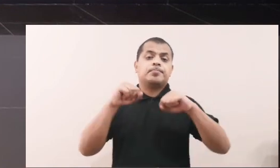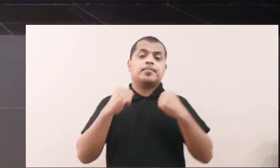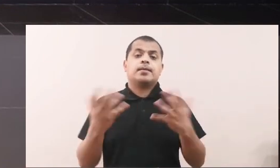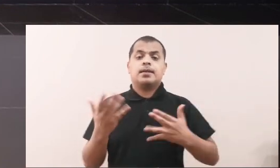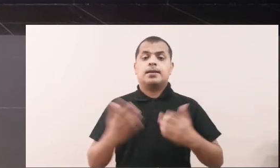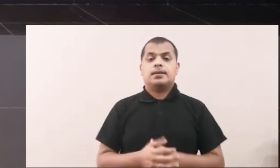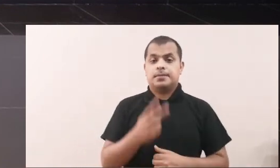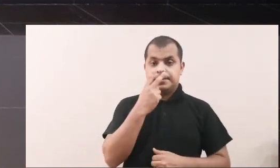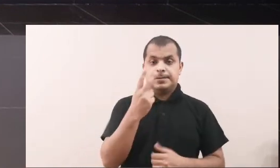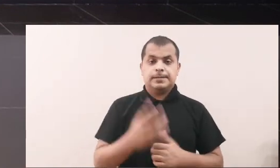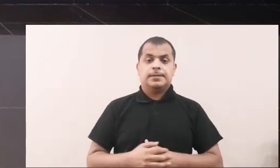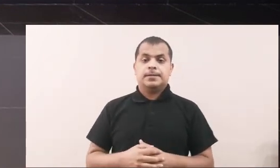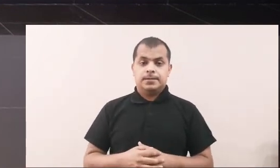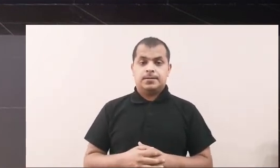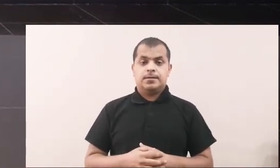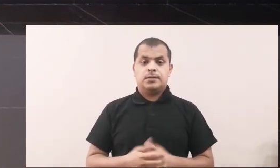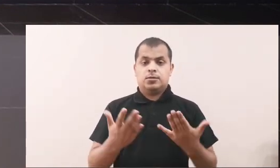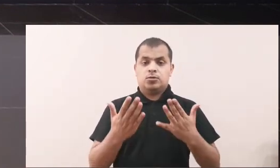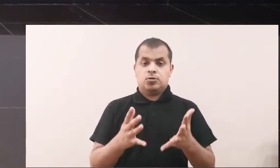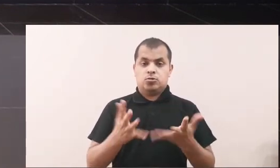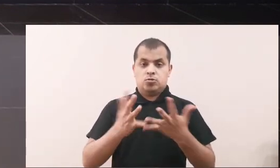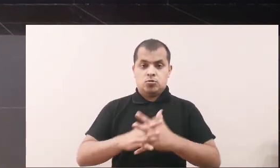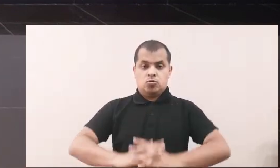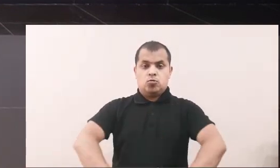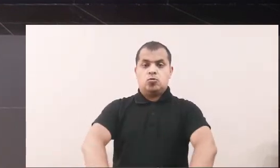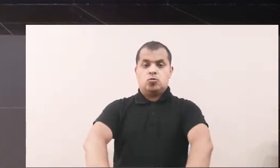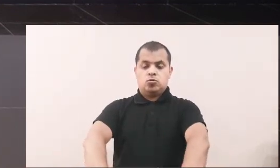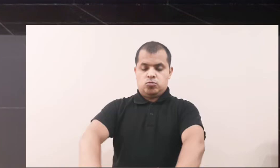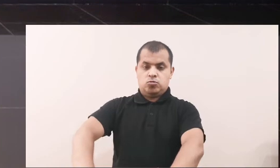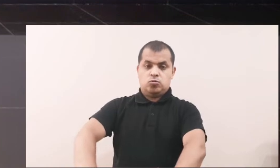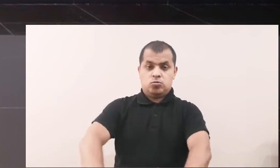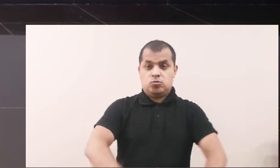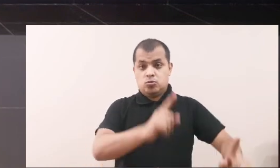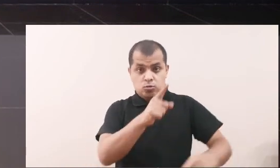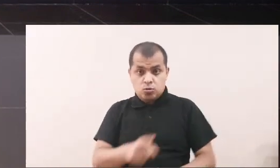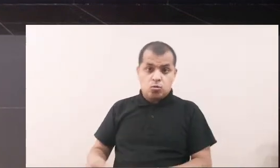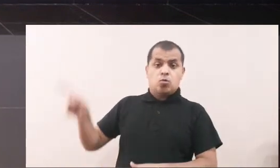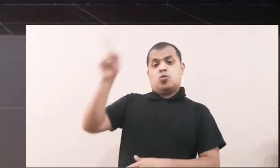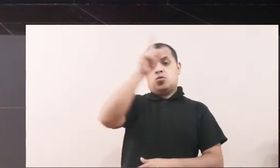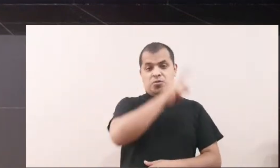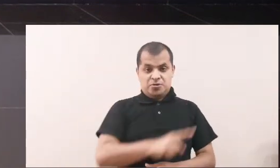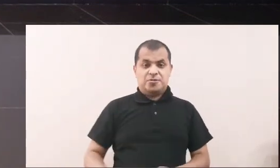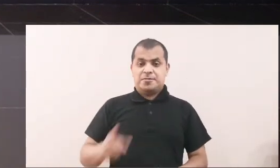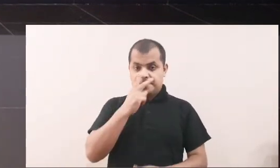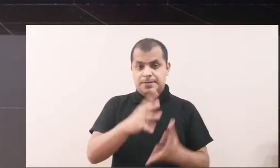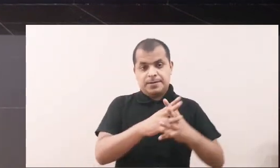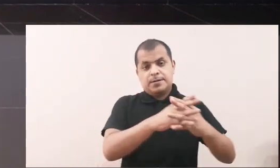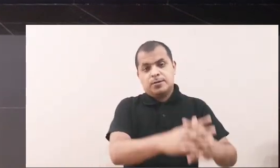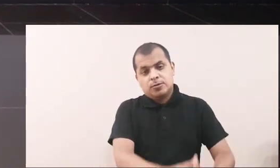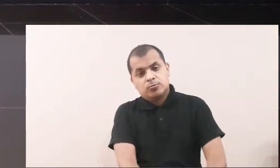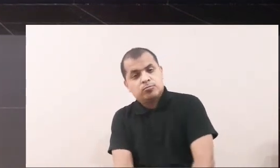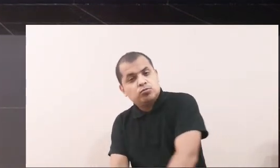elongación se llama, vamos a ver, vuelta al mundo, tengo un lápiz en la punta de los dedos y hago